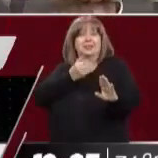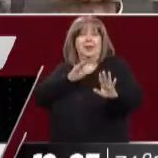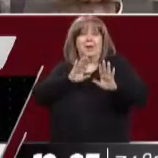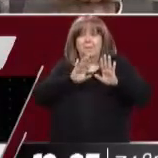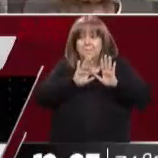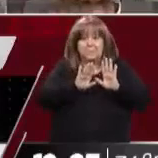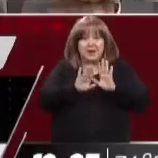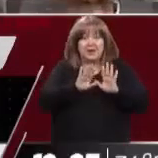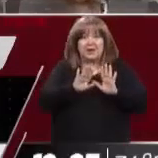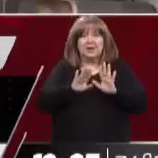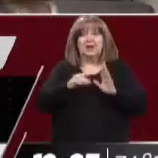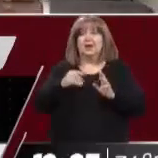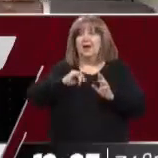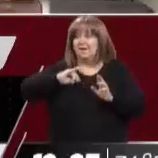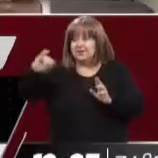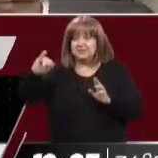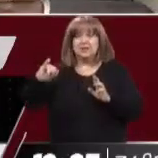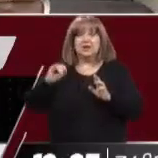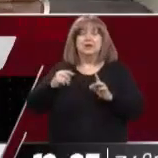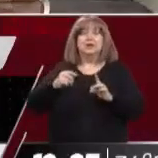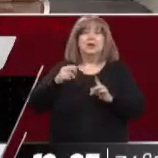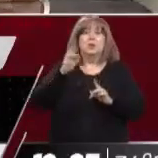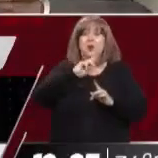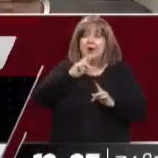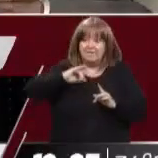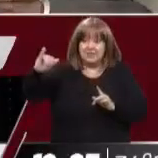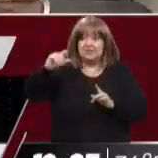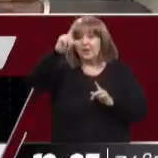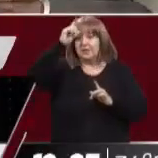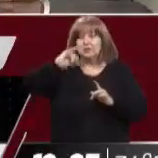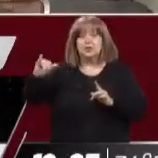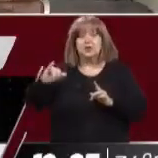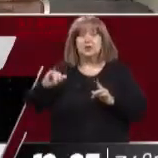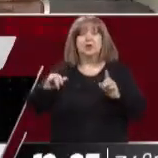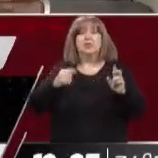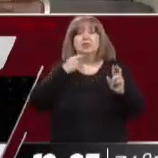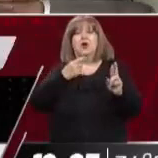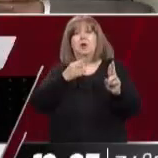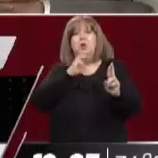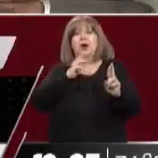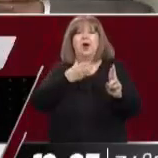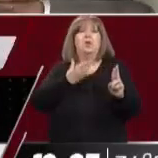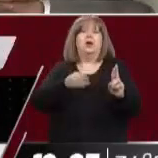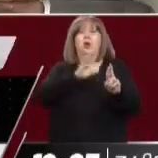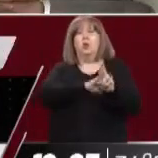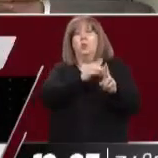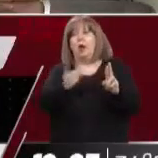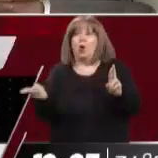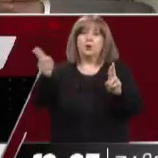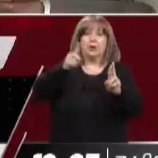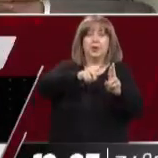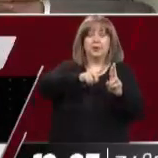son contextos difíciles y que cuando uno dice, ah, pero lo dejó volver a entrar o quizás ese hombre se